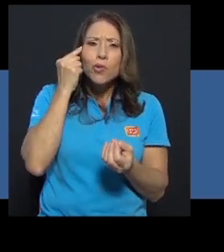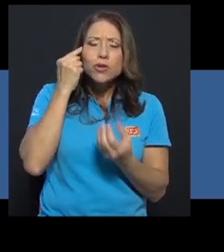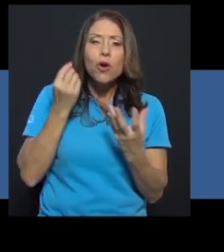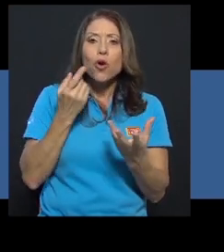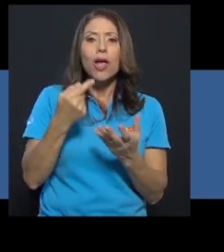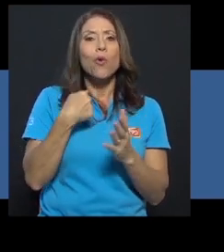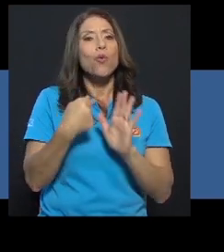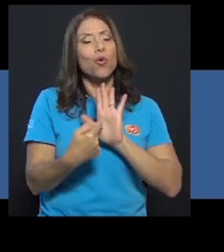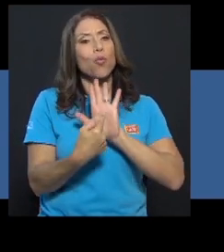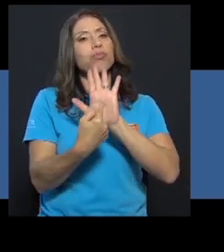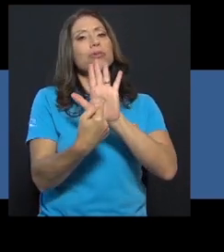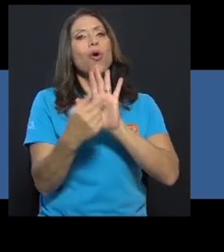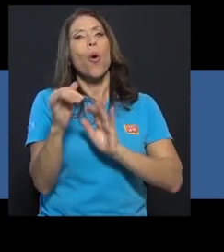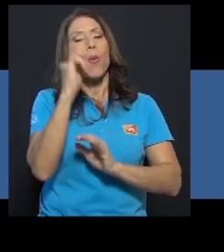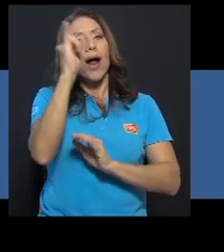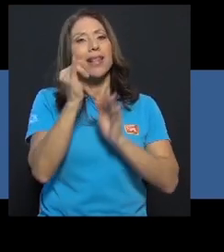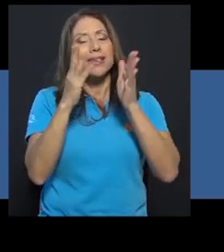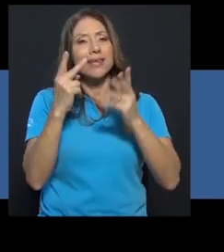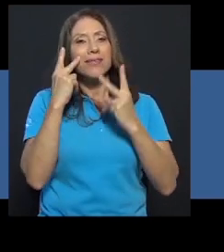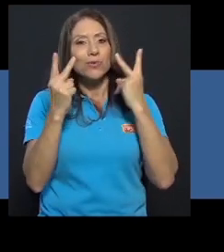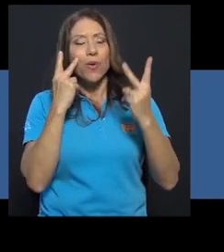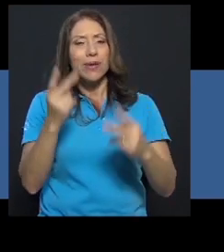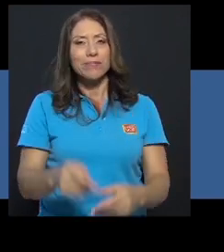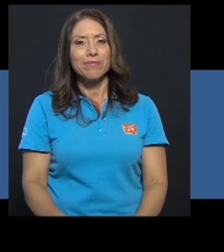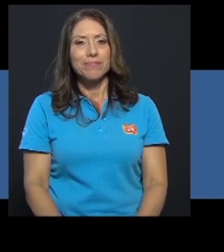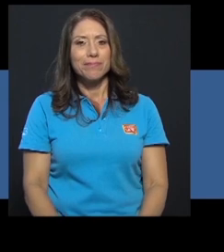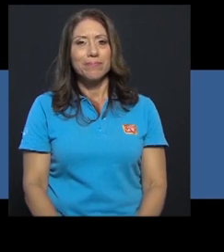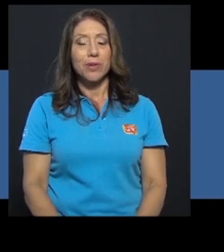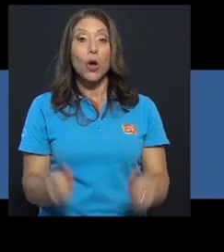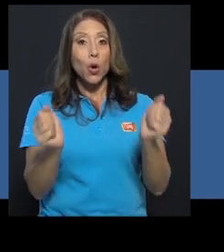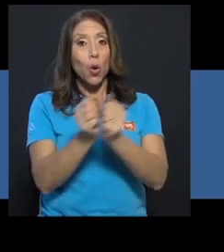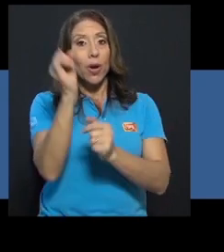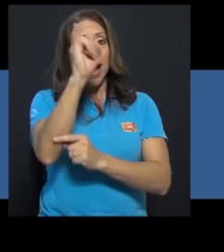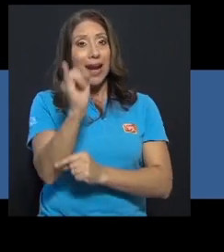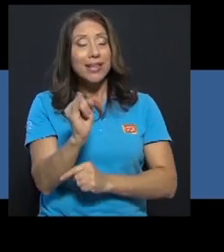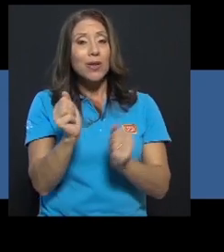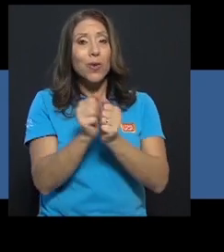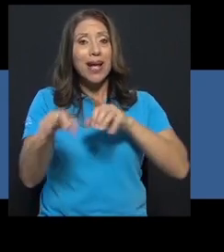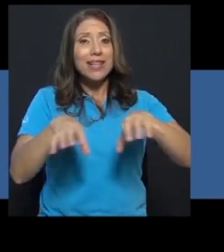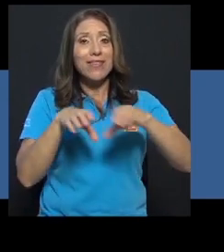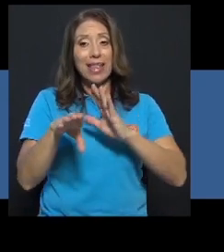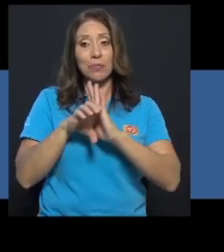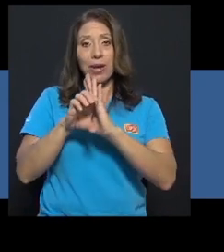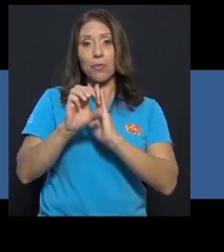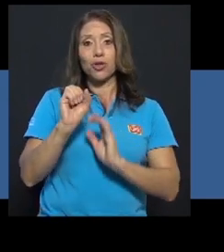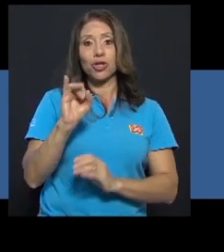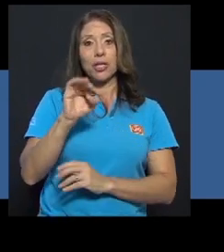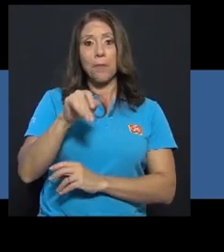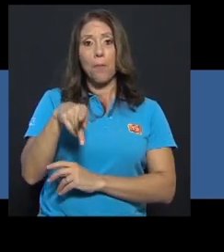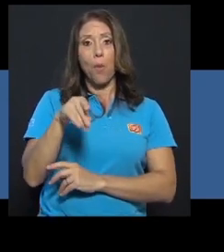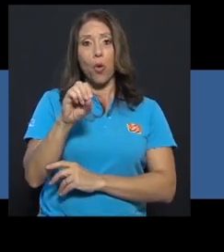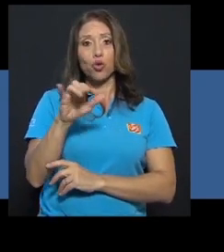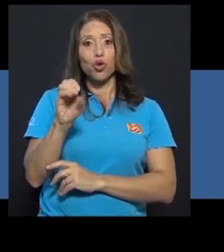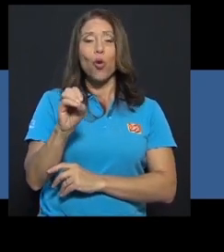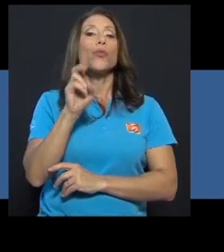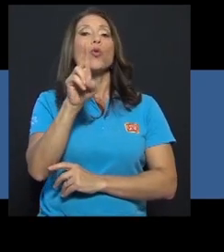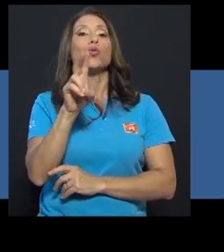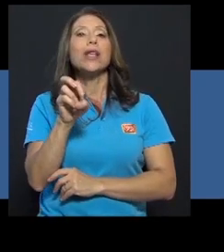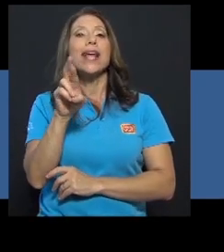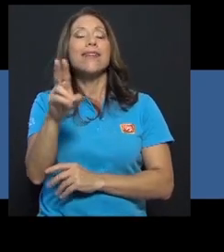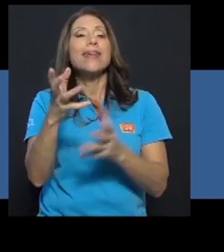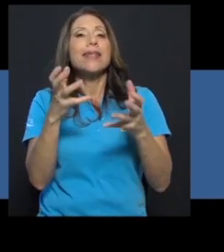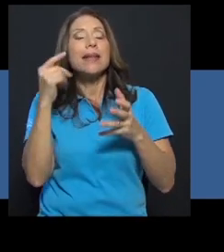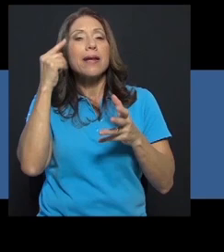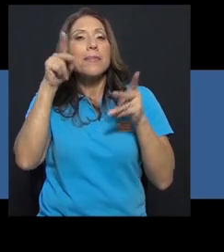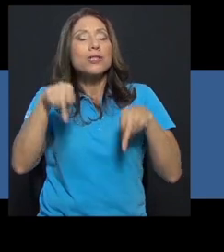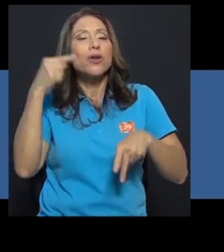hacer un cuestionamiento, pues, con lo que uno plantea como artista visual que es. Con el arte y actividades como el simposio, la UCR